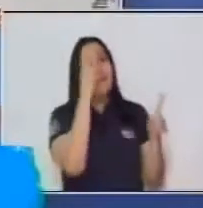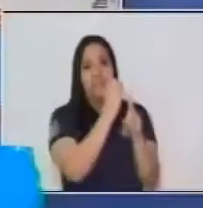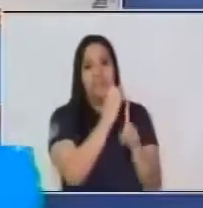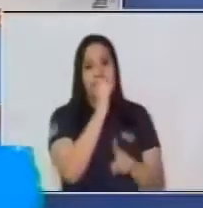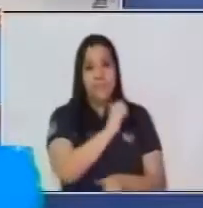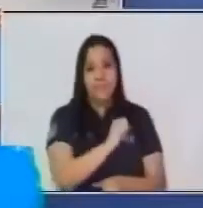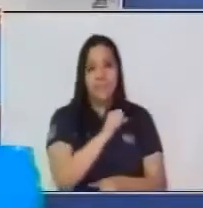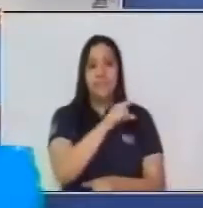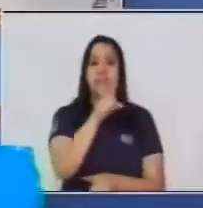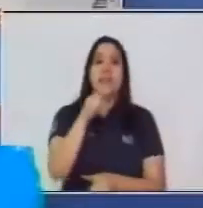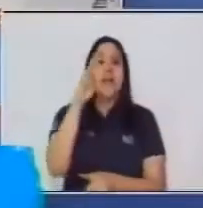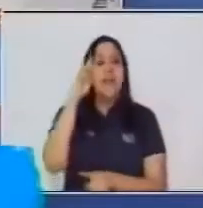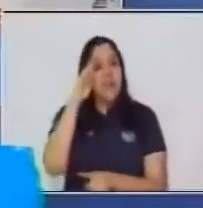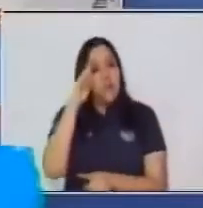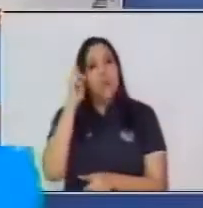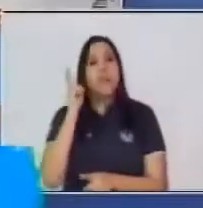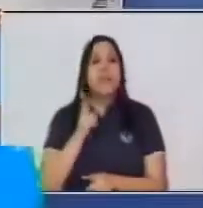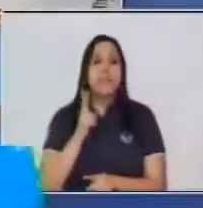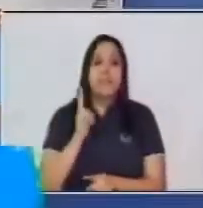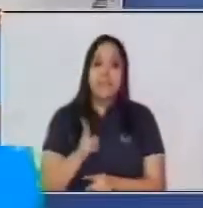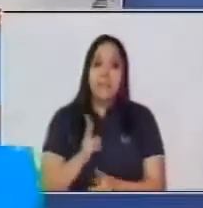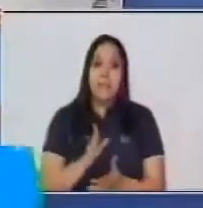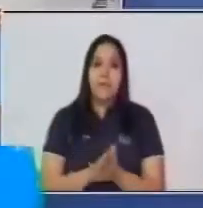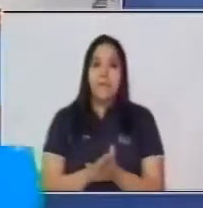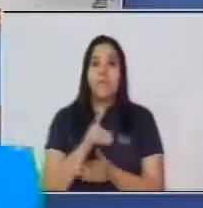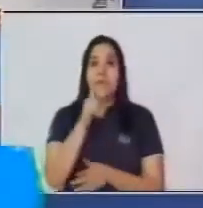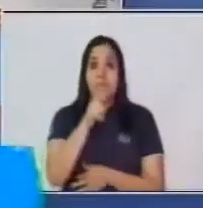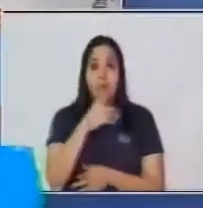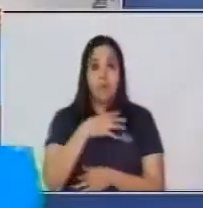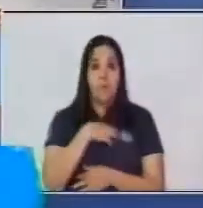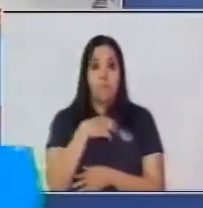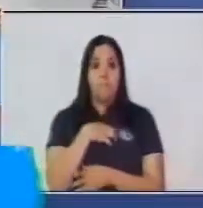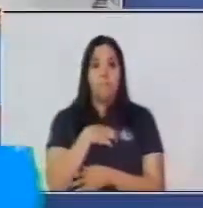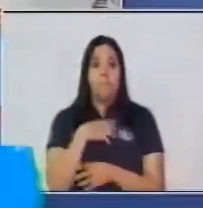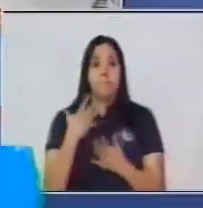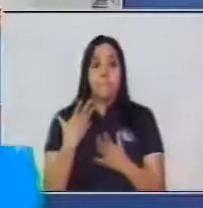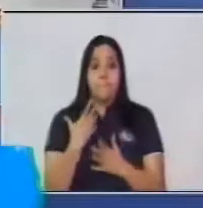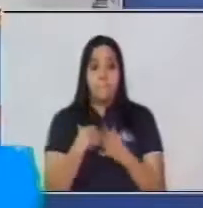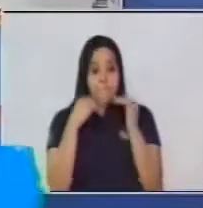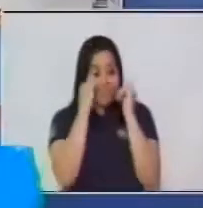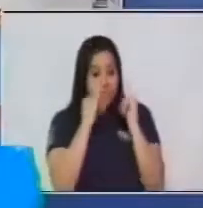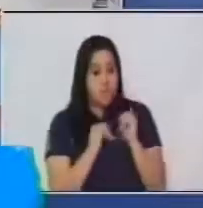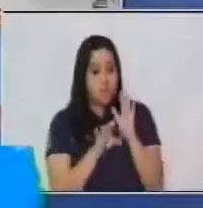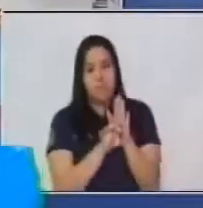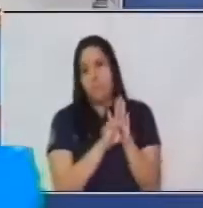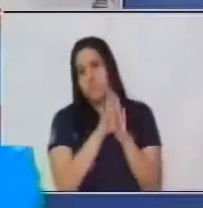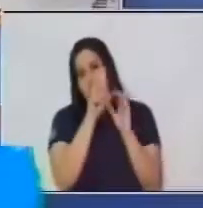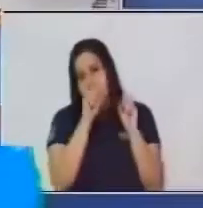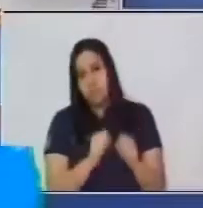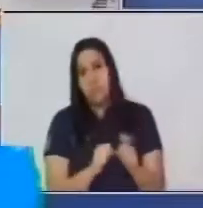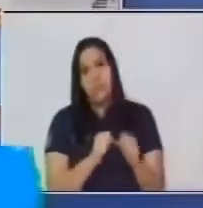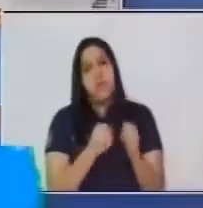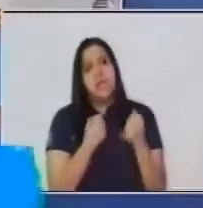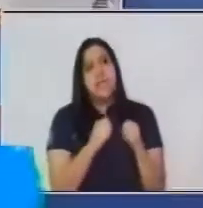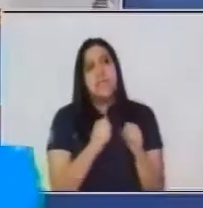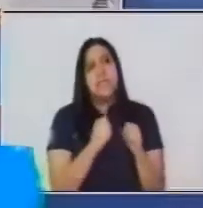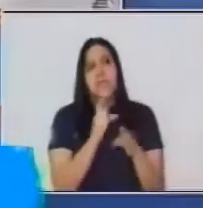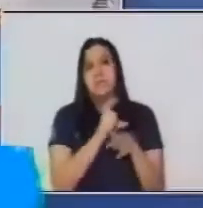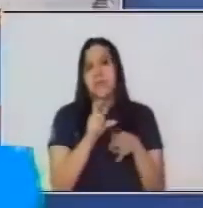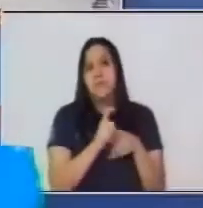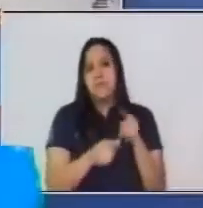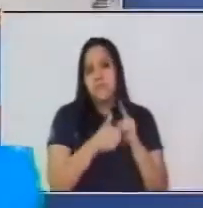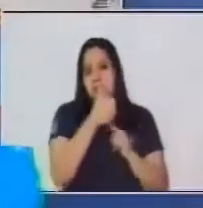ten presente que tienes que hacer que a tu personaje le suceda algo. Puede ser algo pequeño, algo